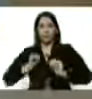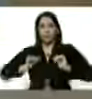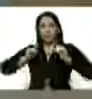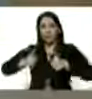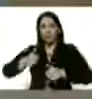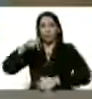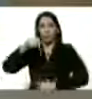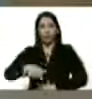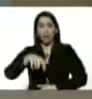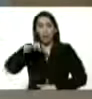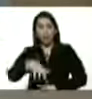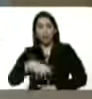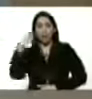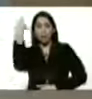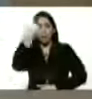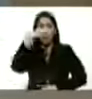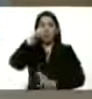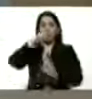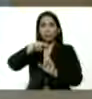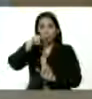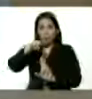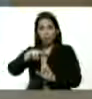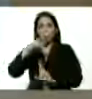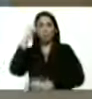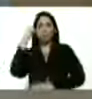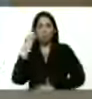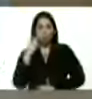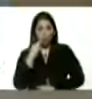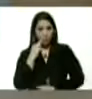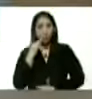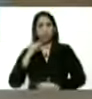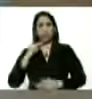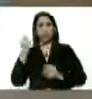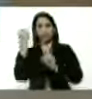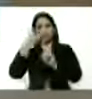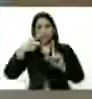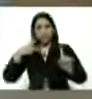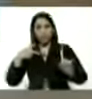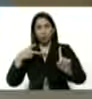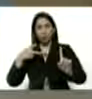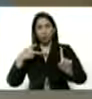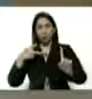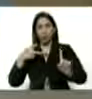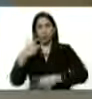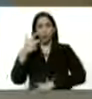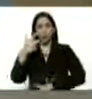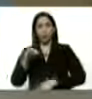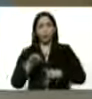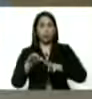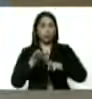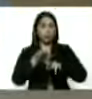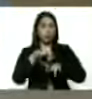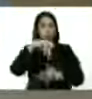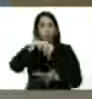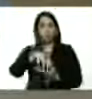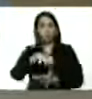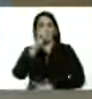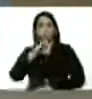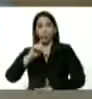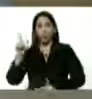en los estados Apure, Táchira, Bolívar, Amazonas. Tres municipios de Zulia, repito,